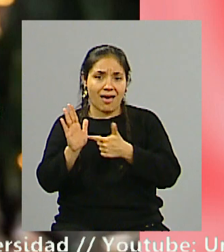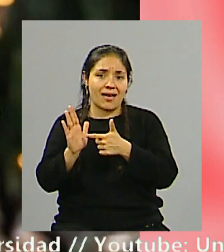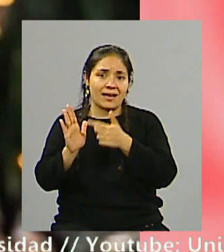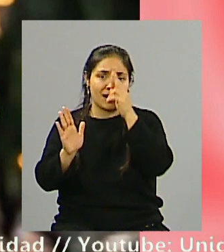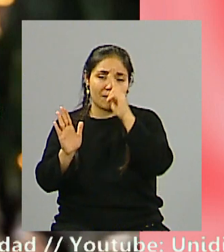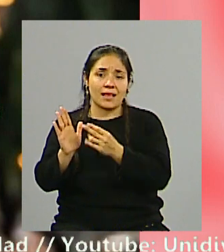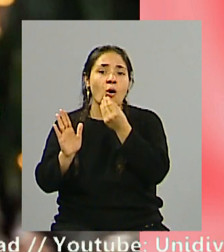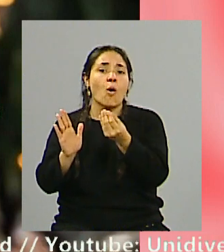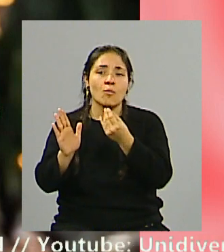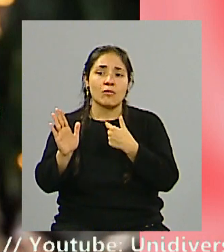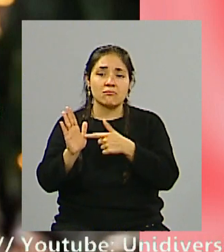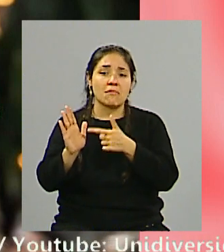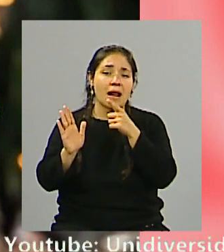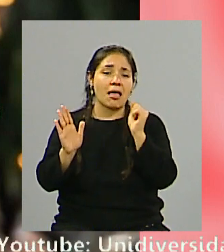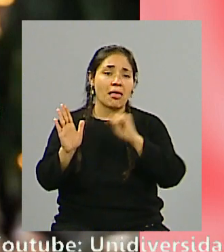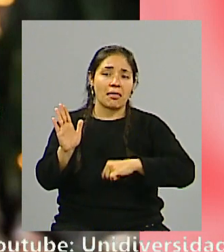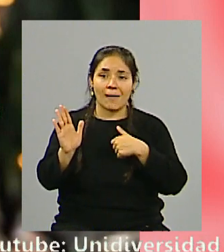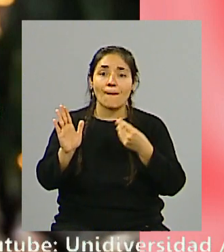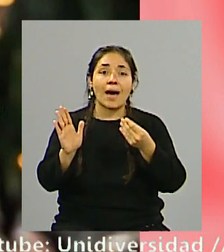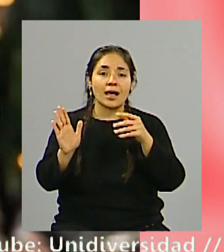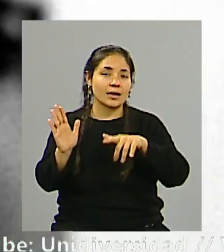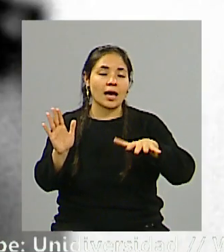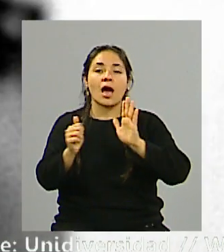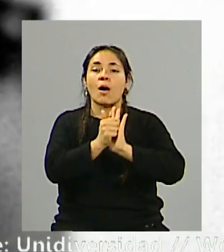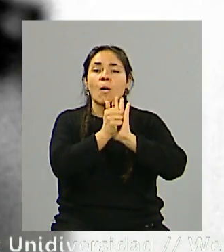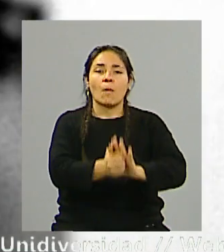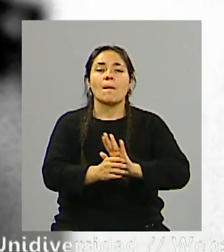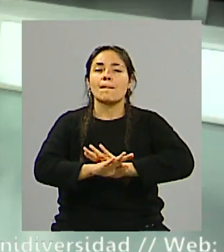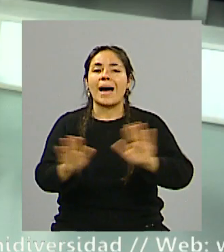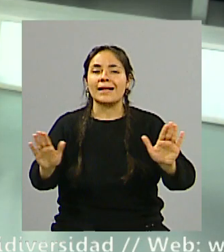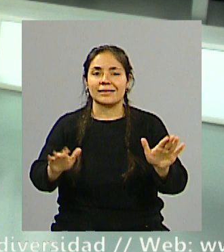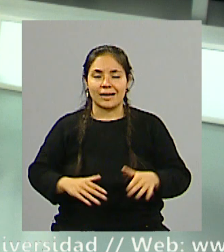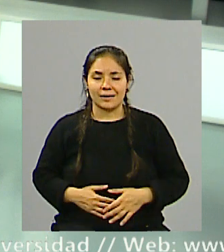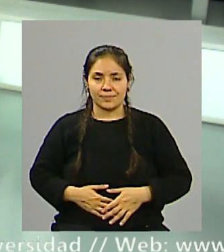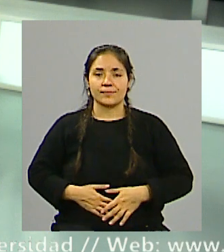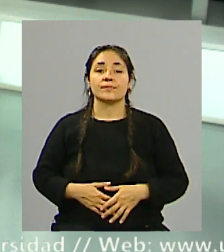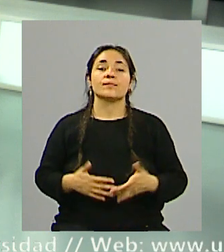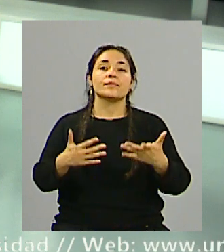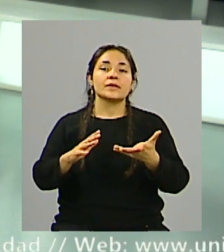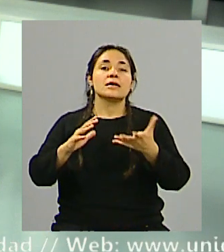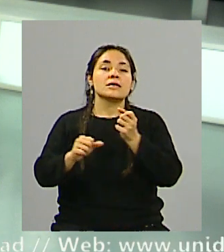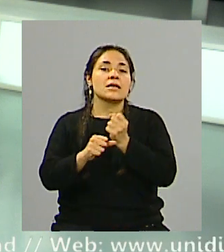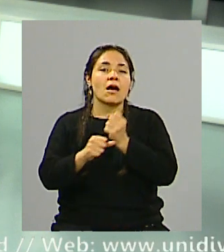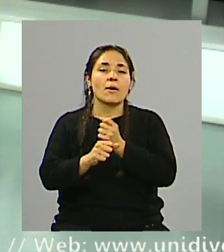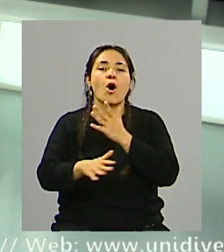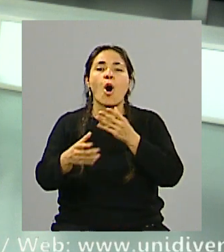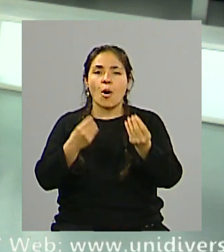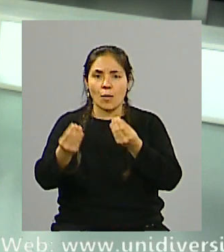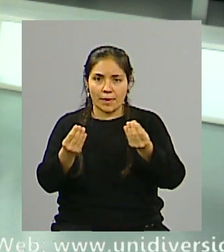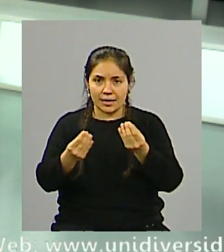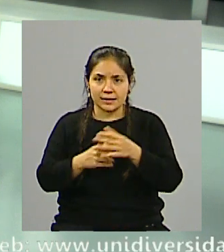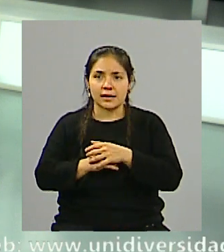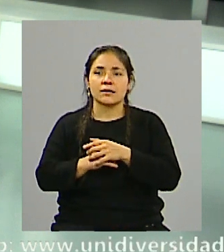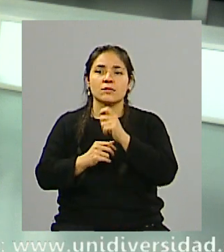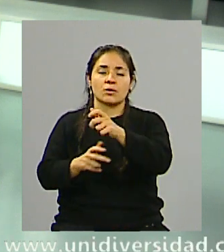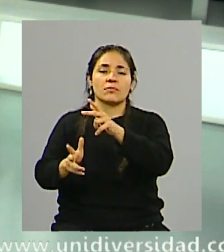aplica para que esto deje de suceder. Ese es un poco uno de los objetivos. ¿Cómo va a ser el trabajo que van a llevar adelante para tener ese registro? Bueno, vos